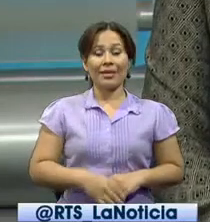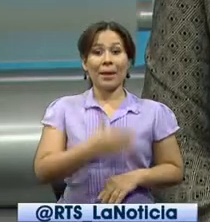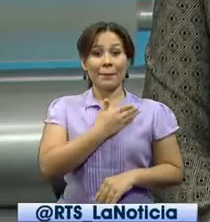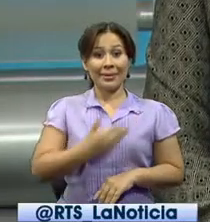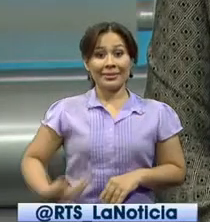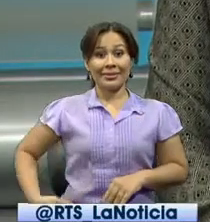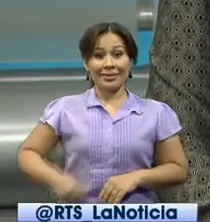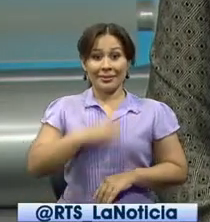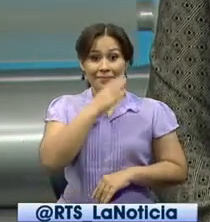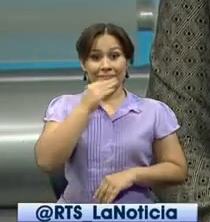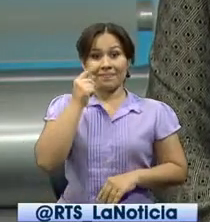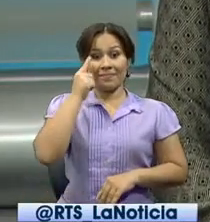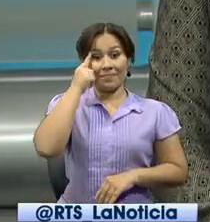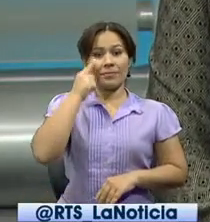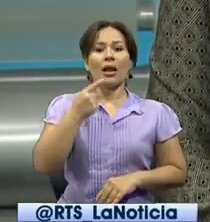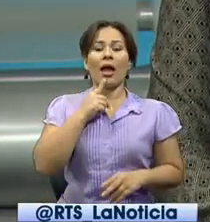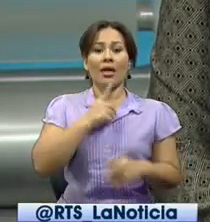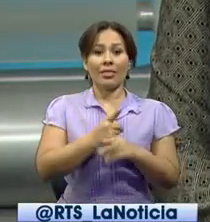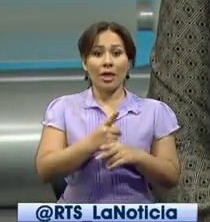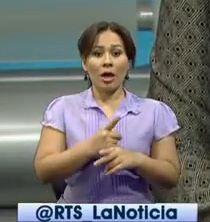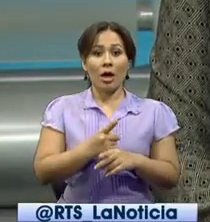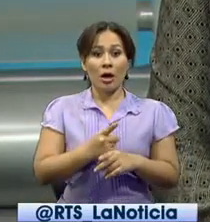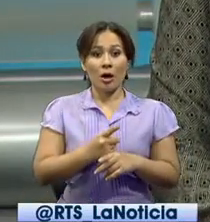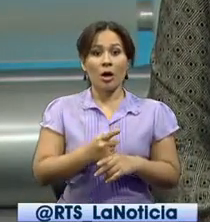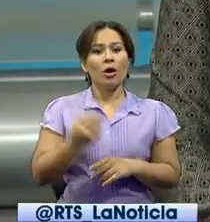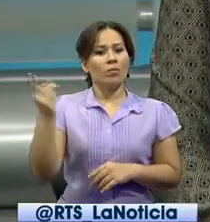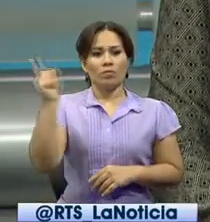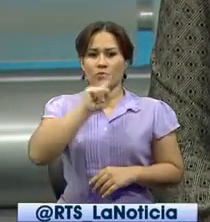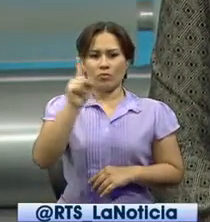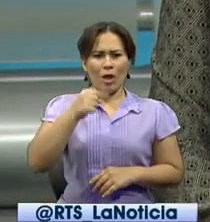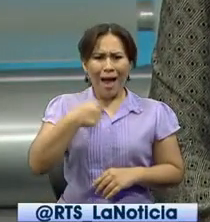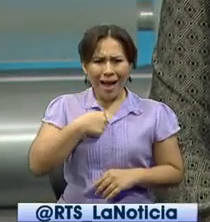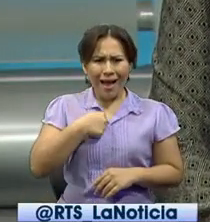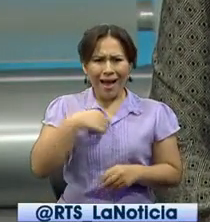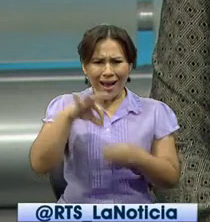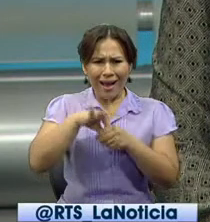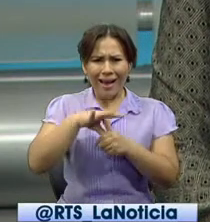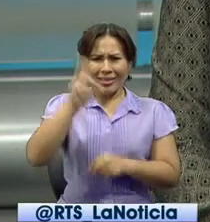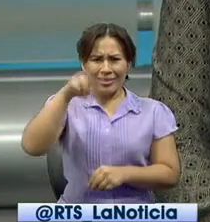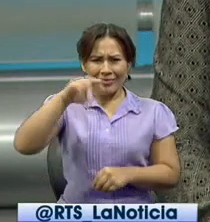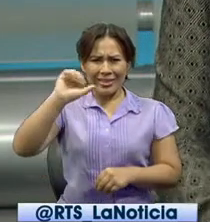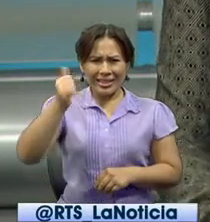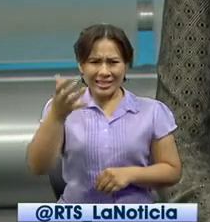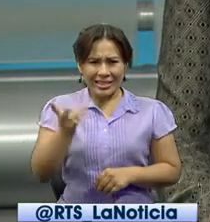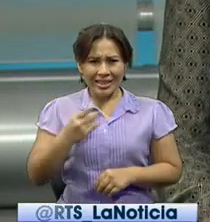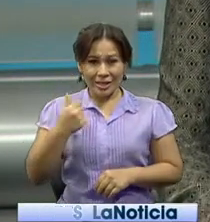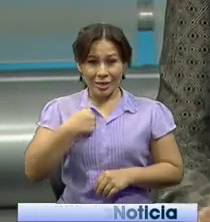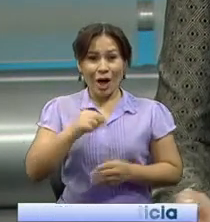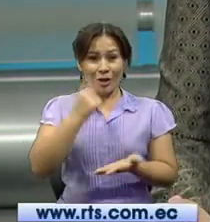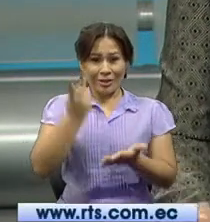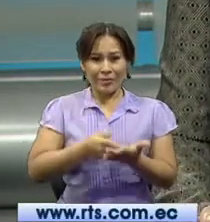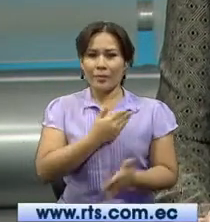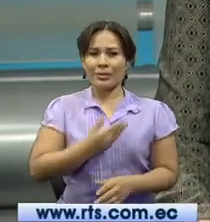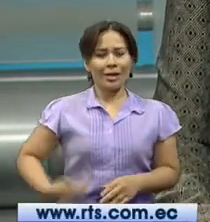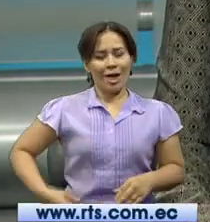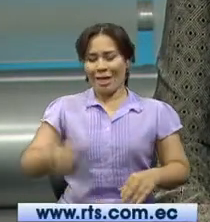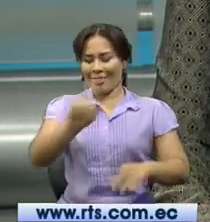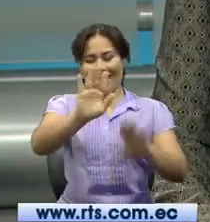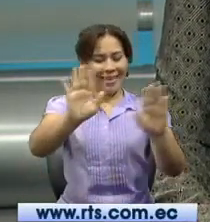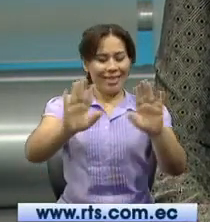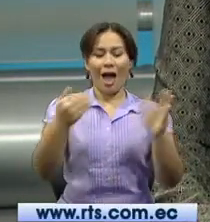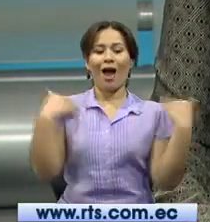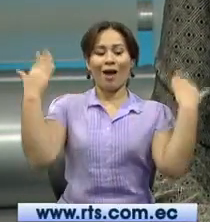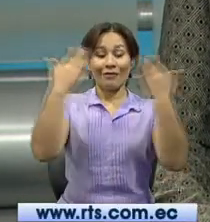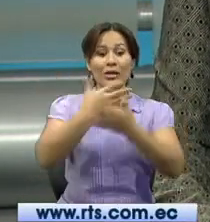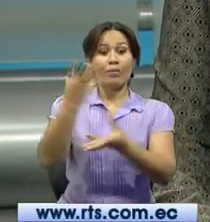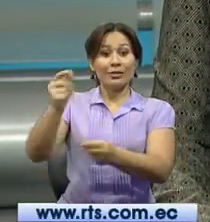El presidente Rafael Correa ratificó que no será candidato en las próximas elecciones, a pesar de que existe un pedido de consulta popular